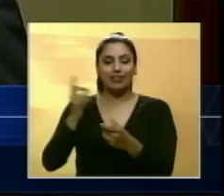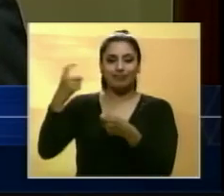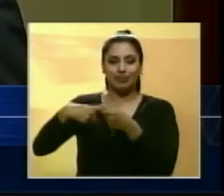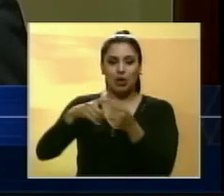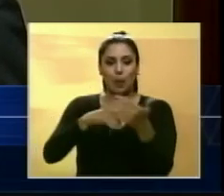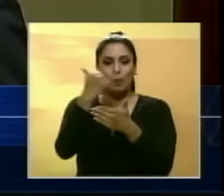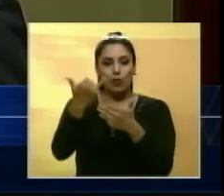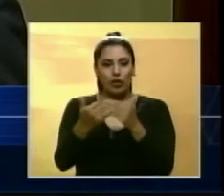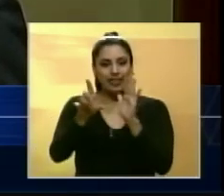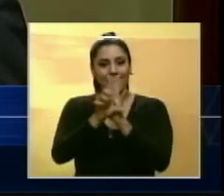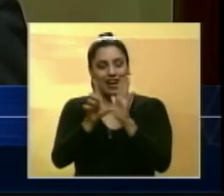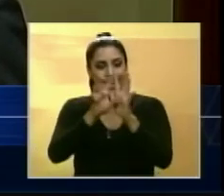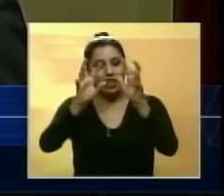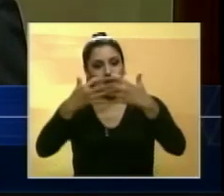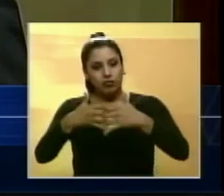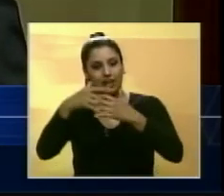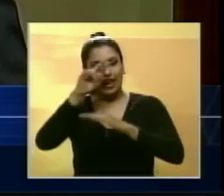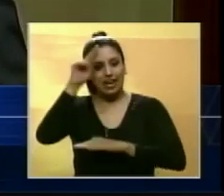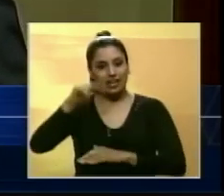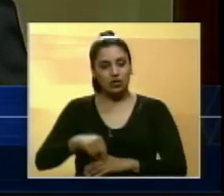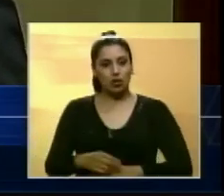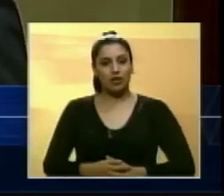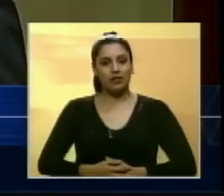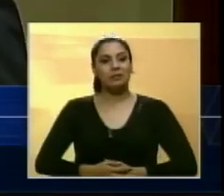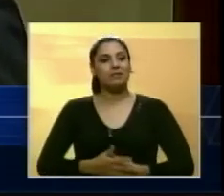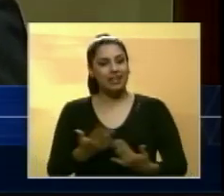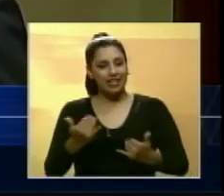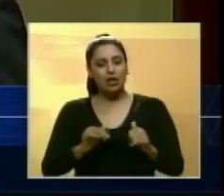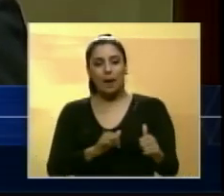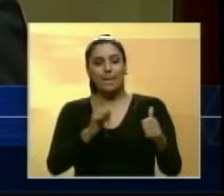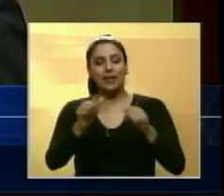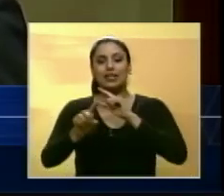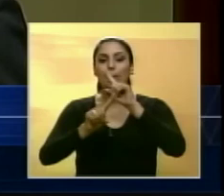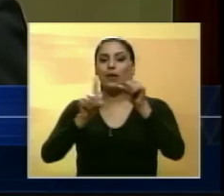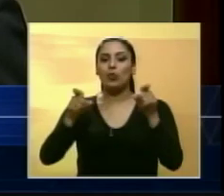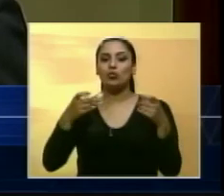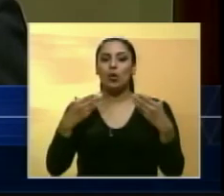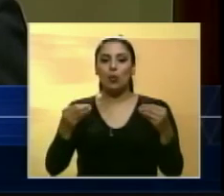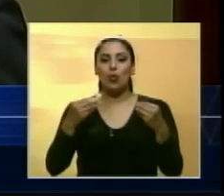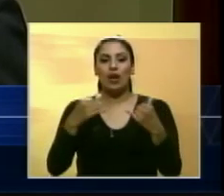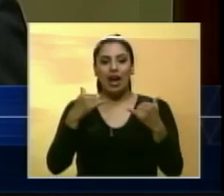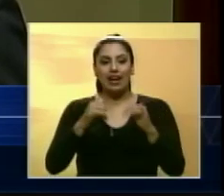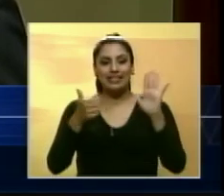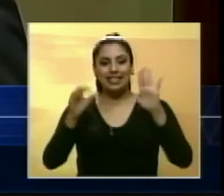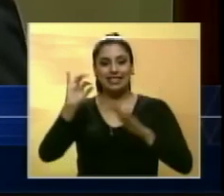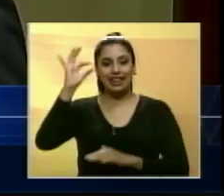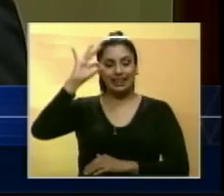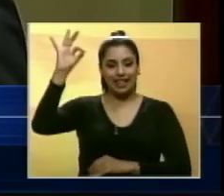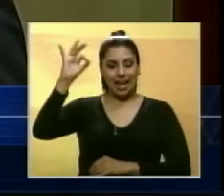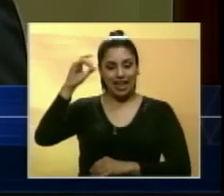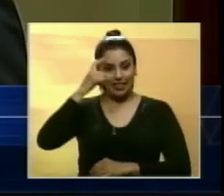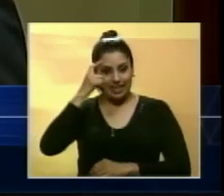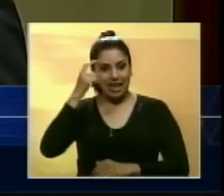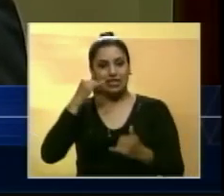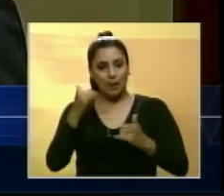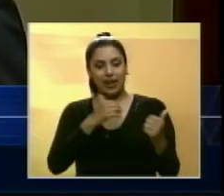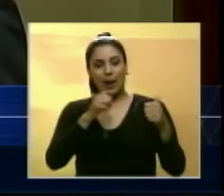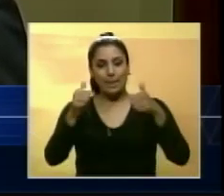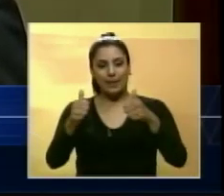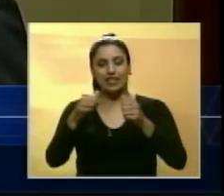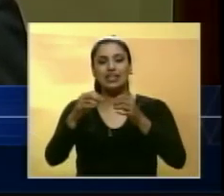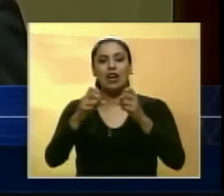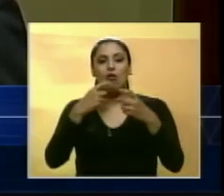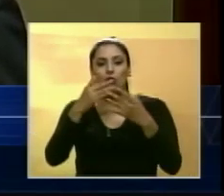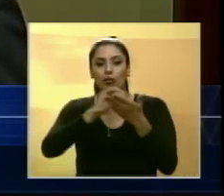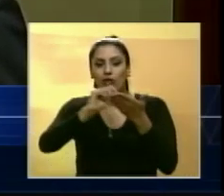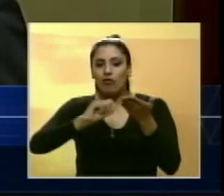el proyecto de ley de producción nacional. Esto es el inicio de una consulta pública que va a durar 60 días de cara a la elaboración del